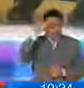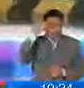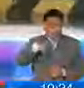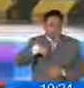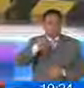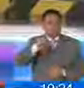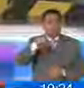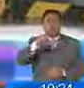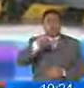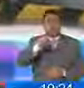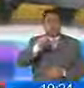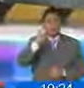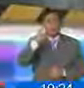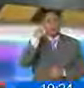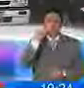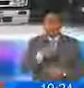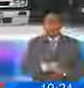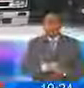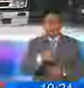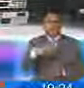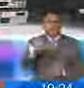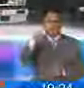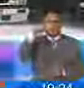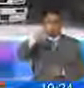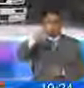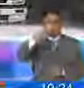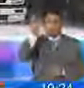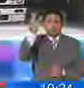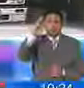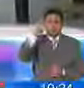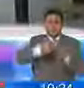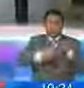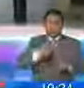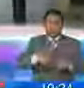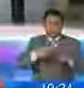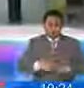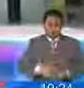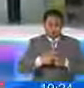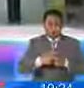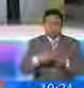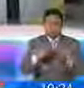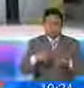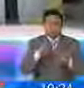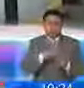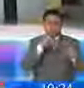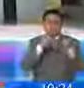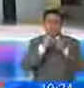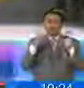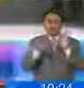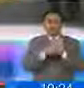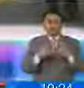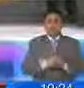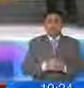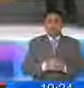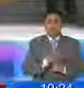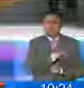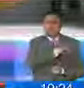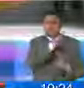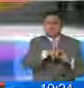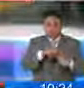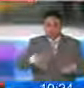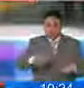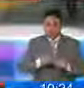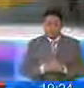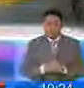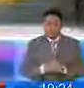costo de $1 regirá desde el próximo martes 16 de mayo, después de que se haga una reforma legal, por lo que hasta que eso ocurra, se mantendrá